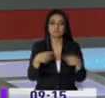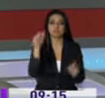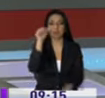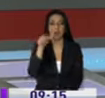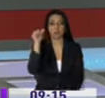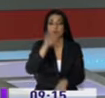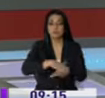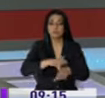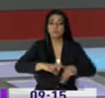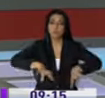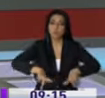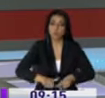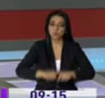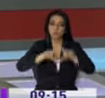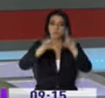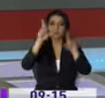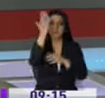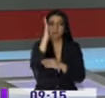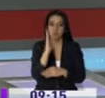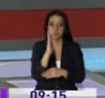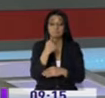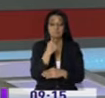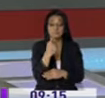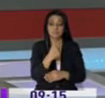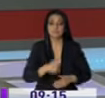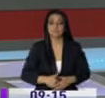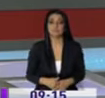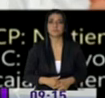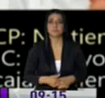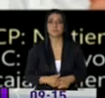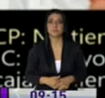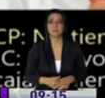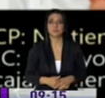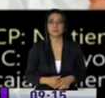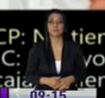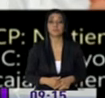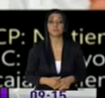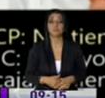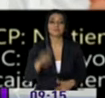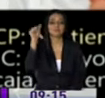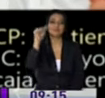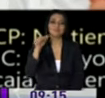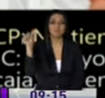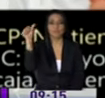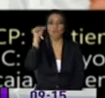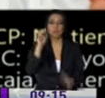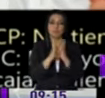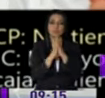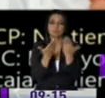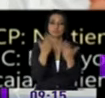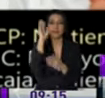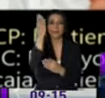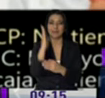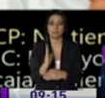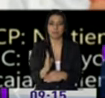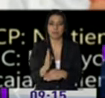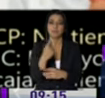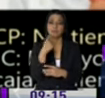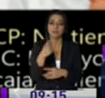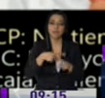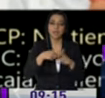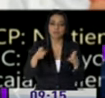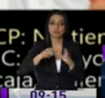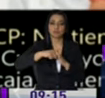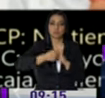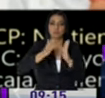de corrupción de Odebrecht. Esto dijeron. Luego de los audios revelados por un diario brasileño en donde el ex contralor